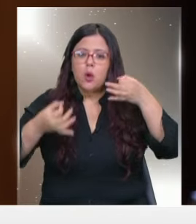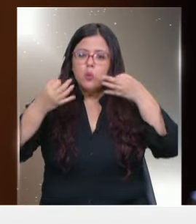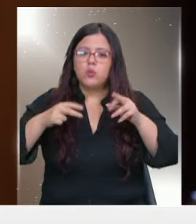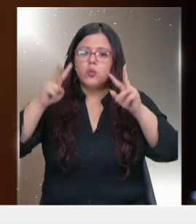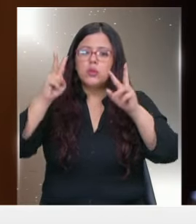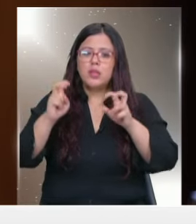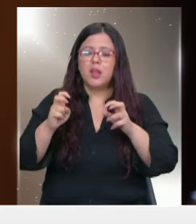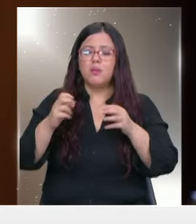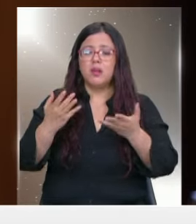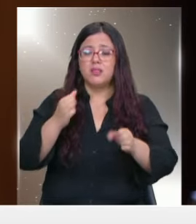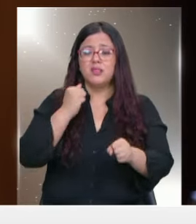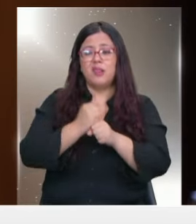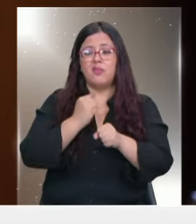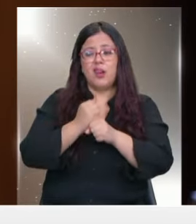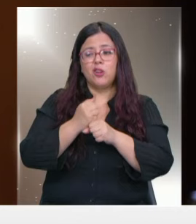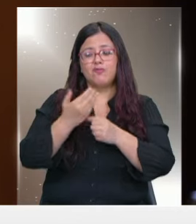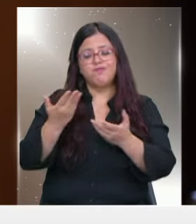laboral depende